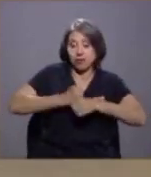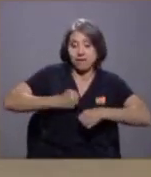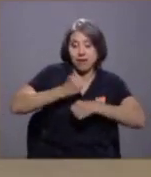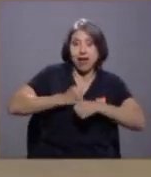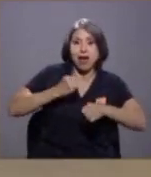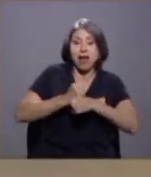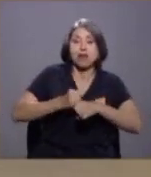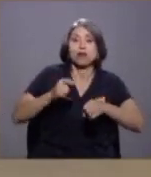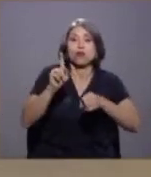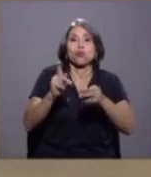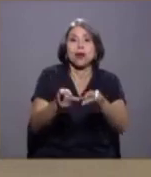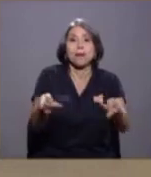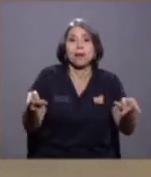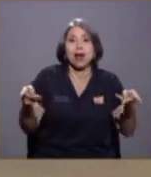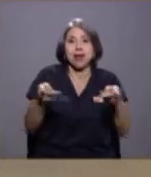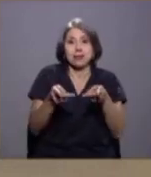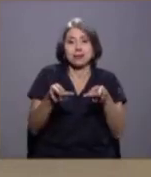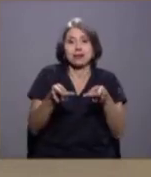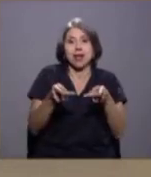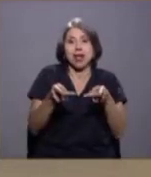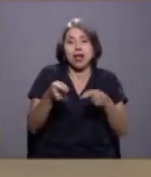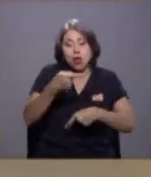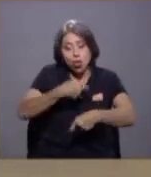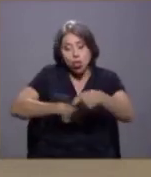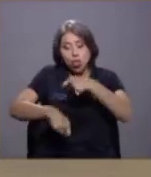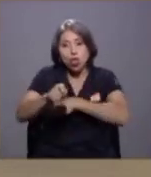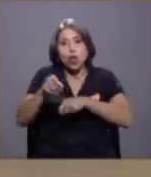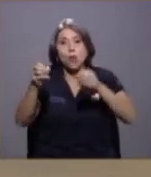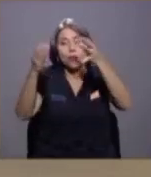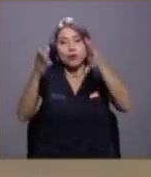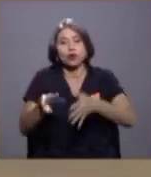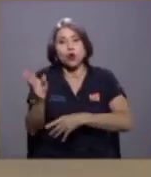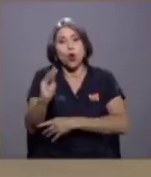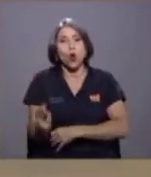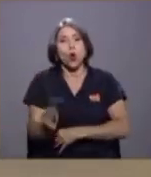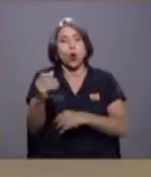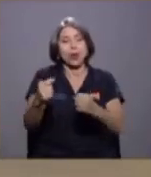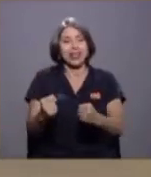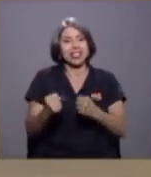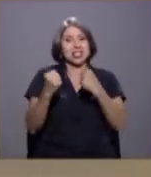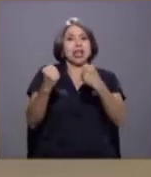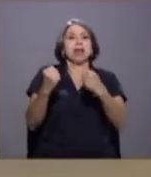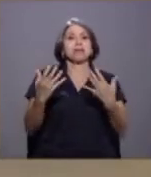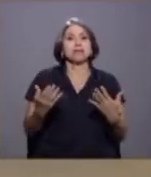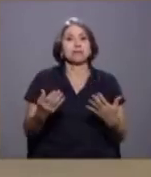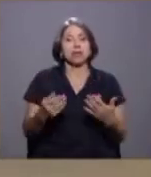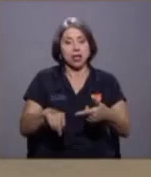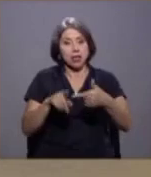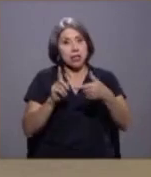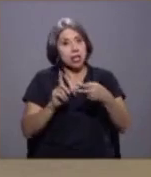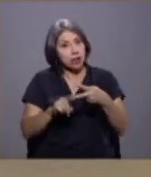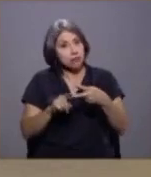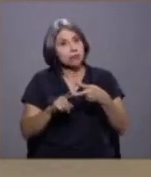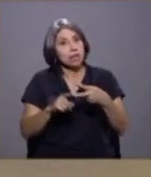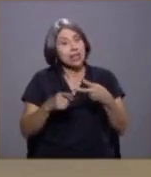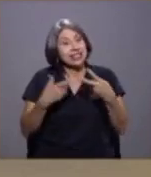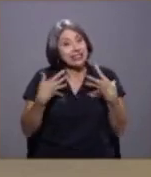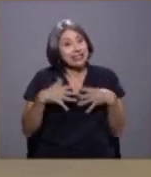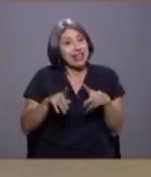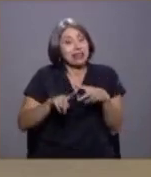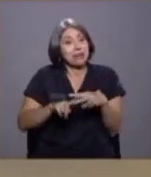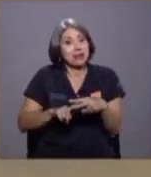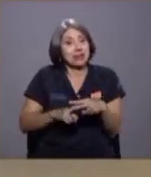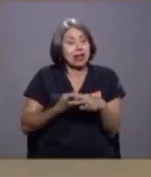de energía en la universidad podría desempeñar, que le estoy empezando a costar todavía poquito, pero le estoy empezando a costar